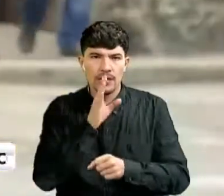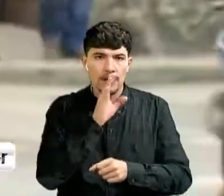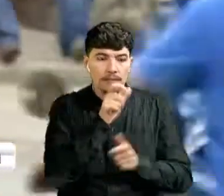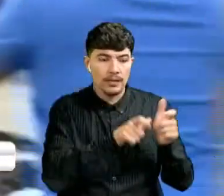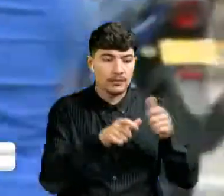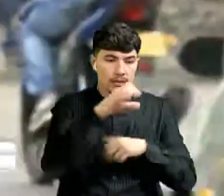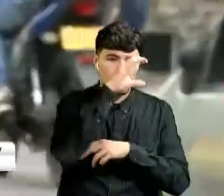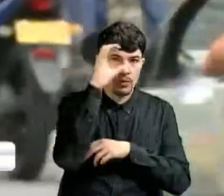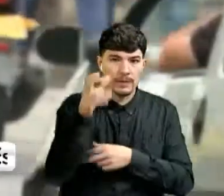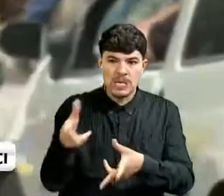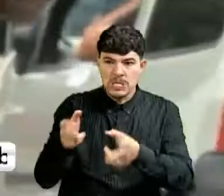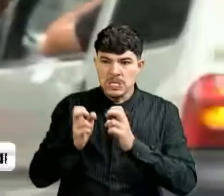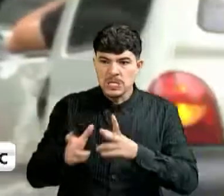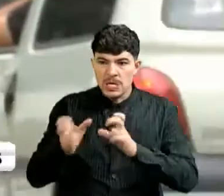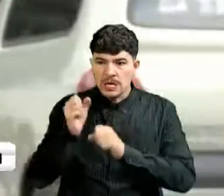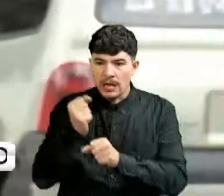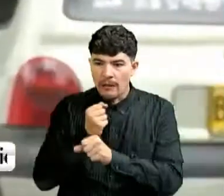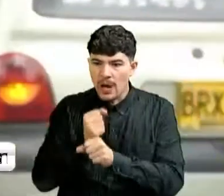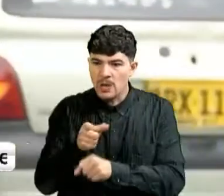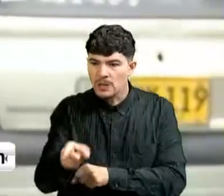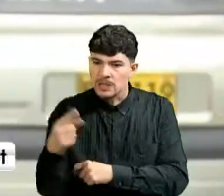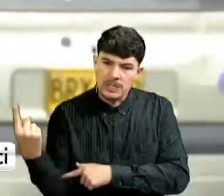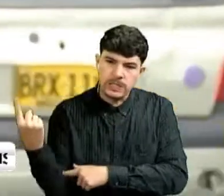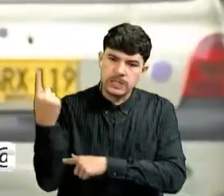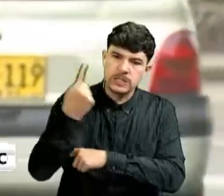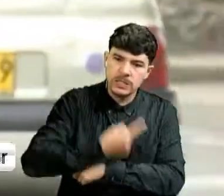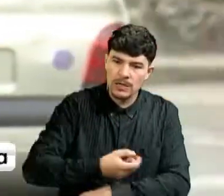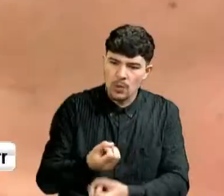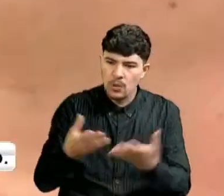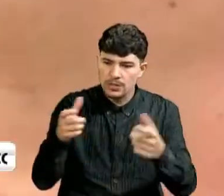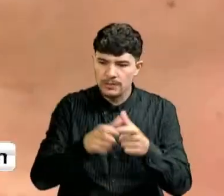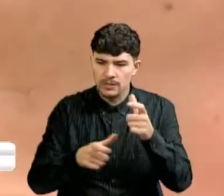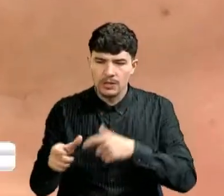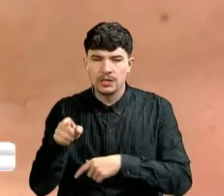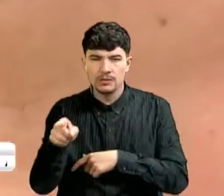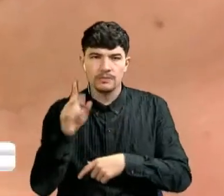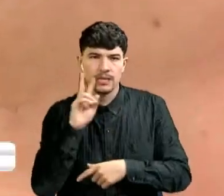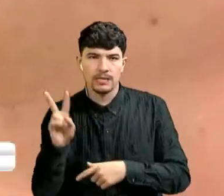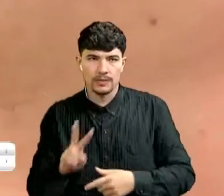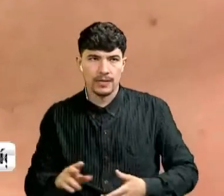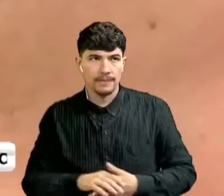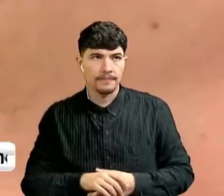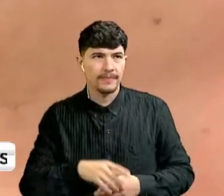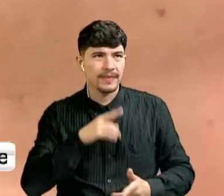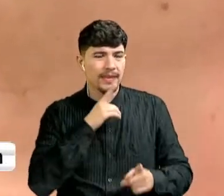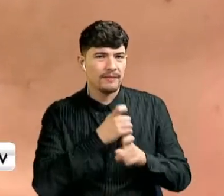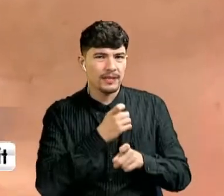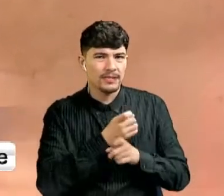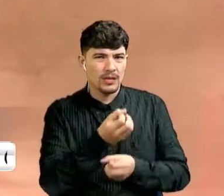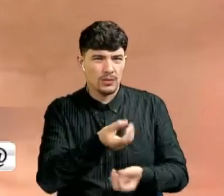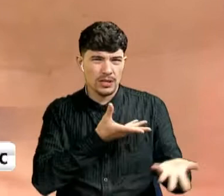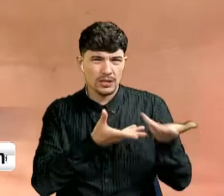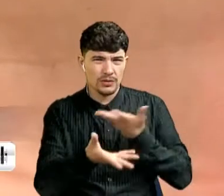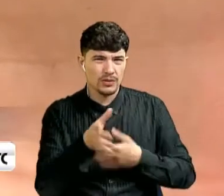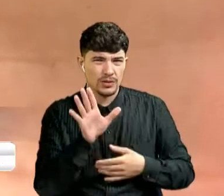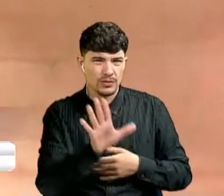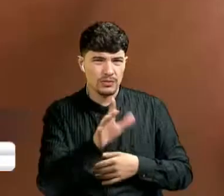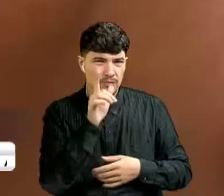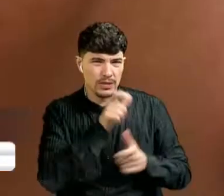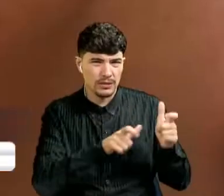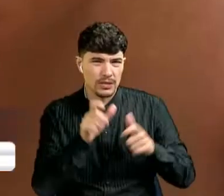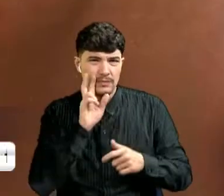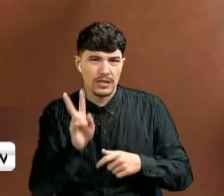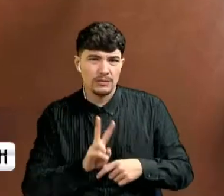colombianos hacia ciudadanos venezolanos a las difíciles condiciones de inmigrantes se suma a la